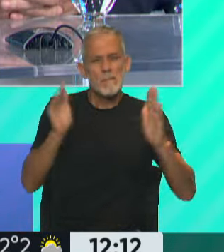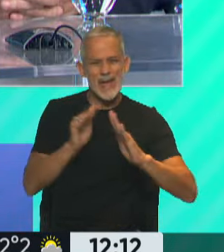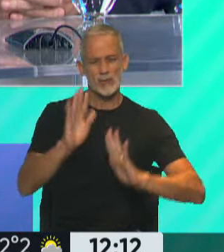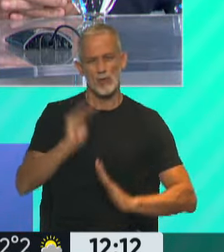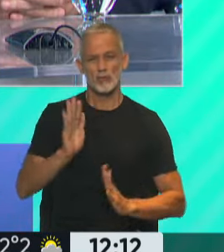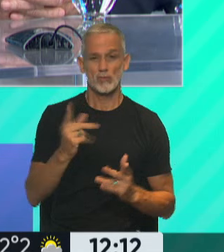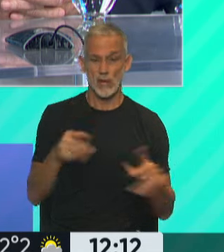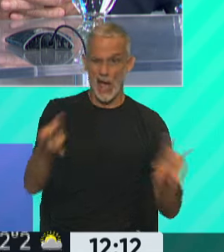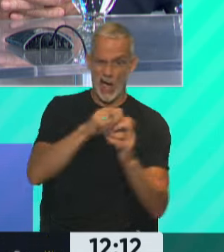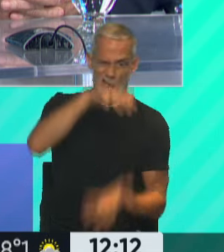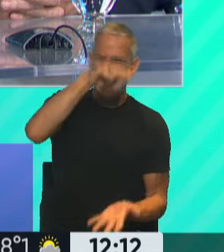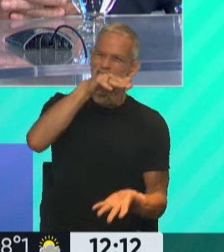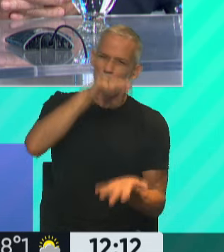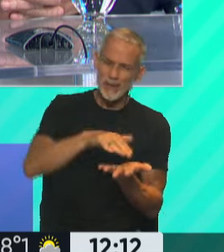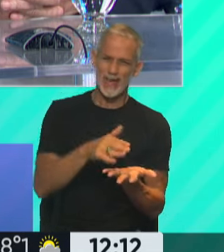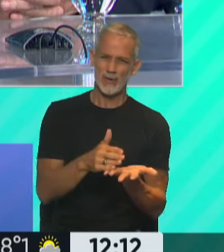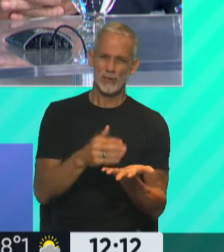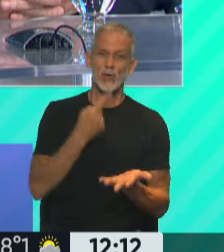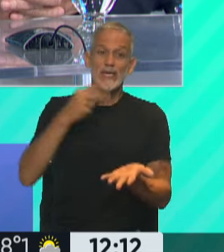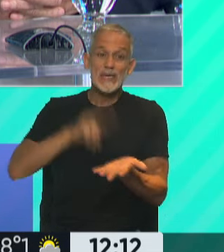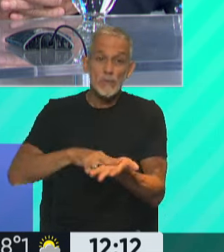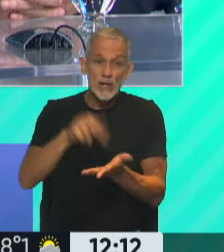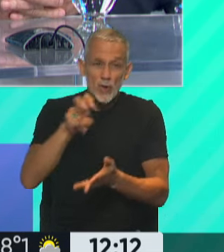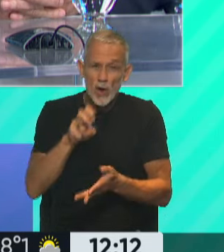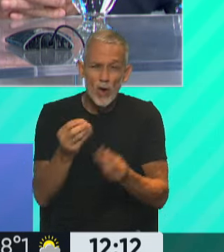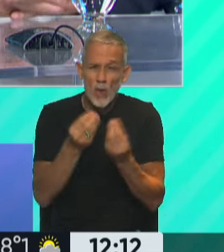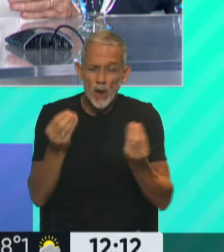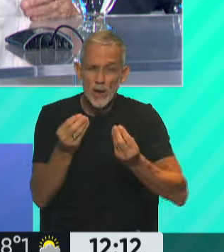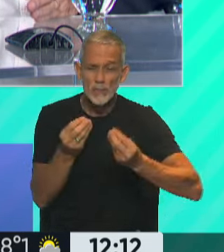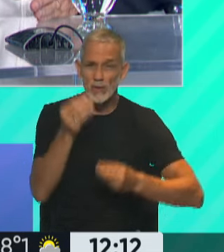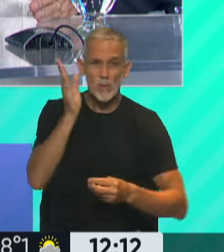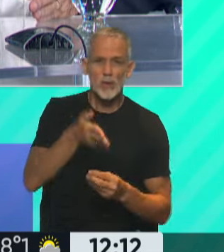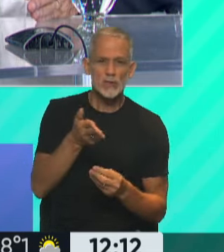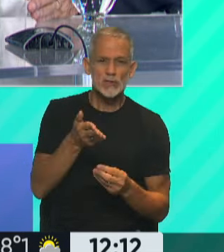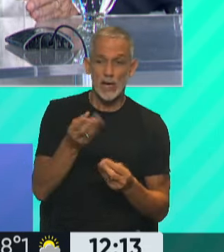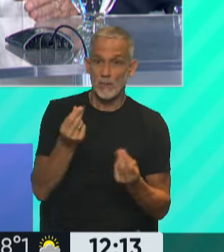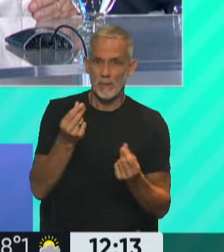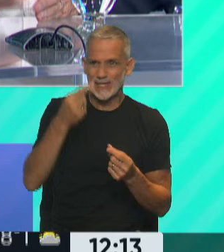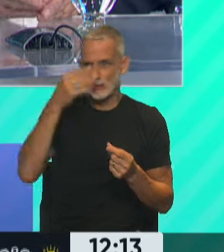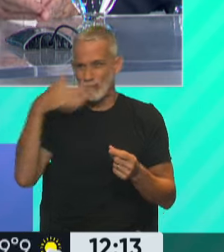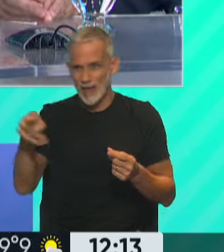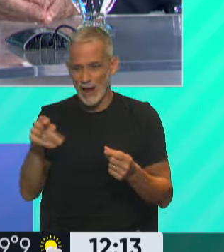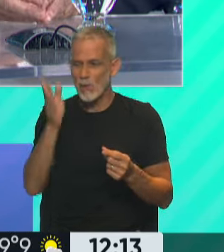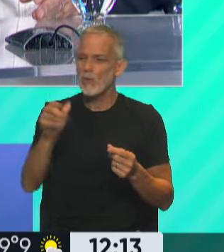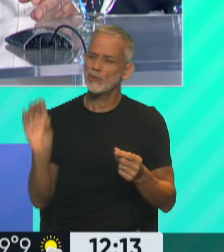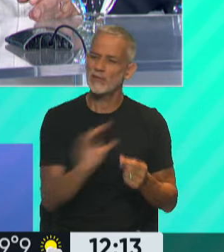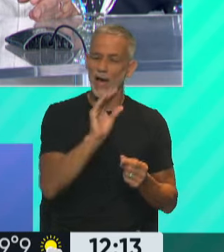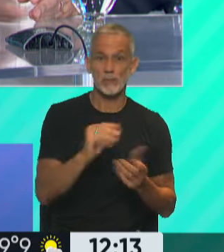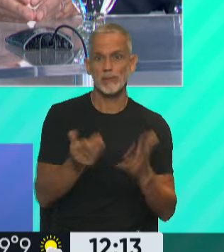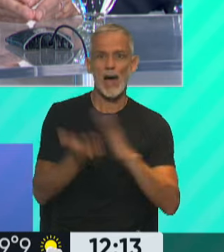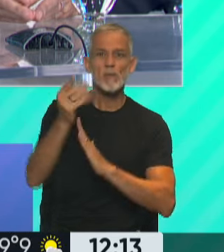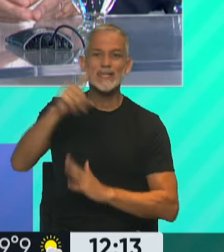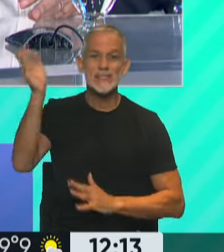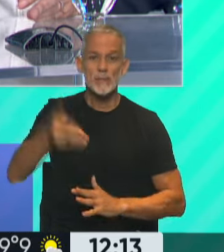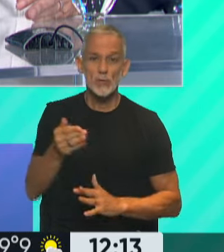¿no? Porque cobra un impuesto que es proporcional a la tarifa final, ¿no? Entonces, si aumenta un